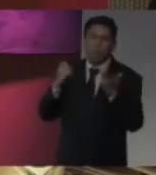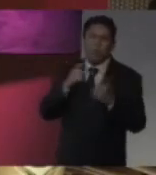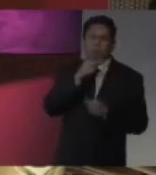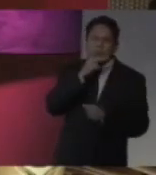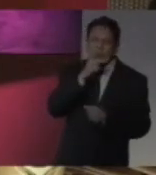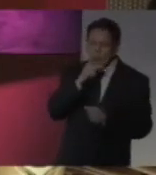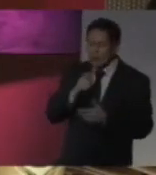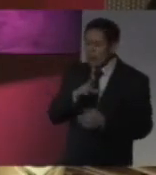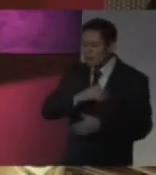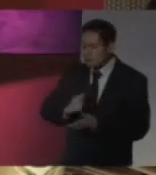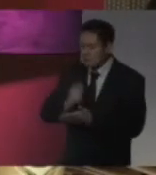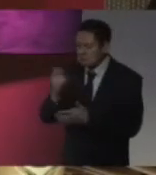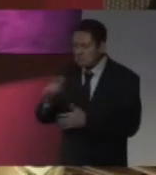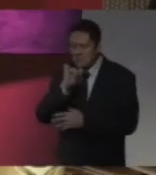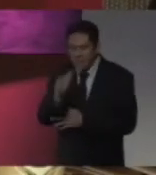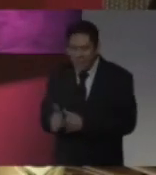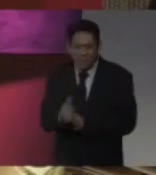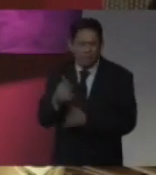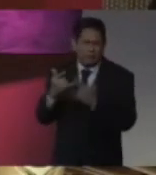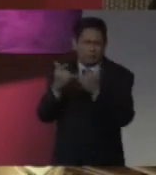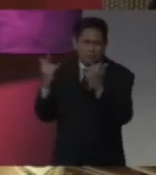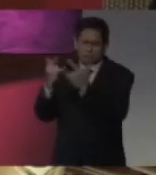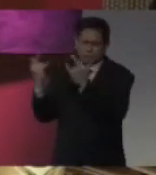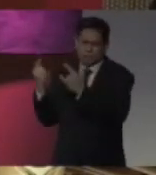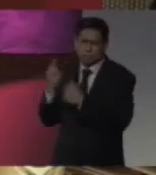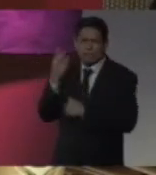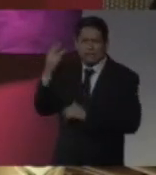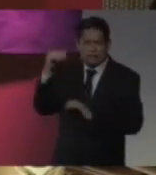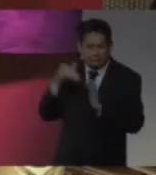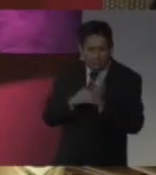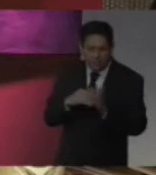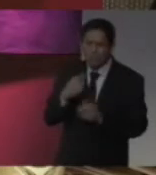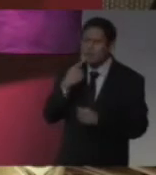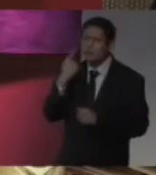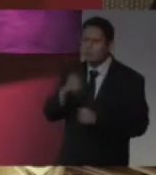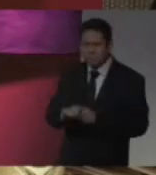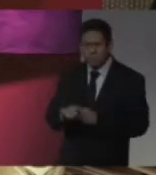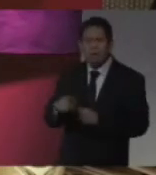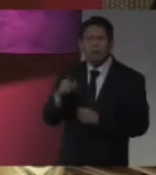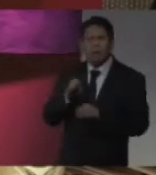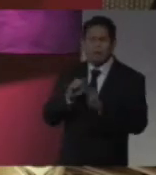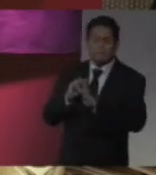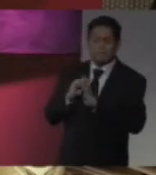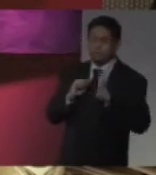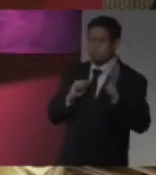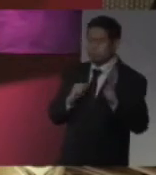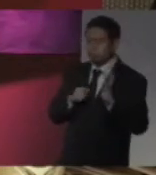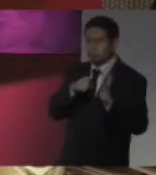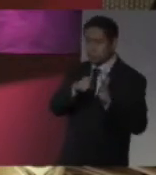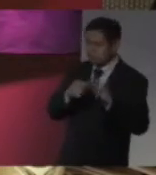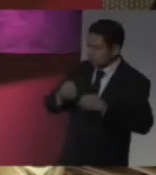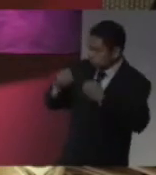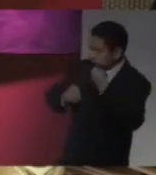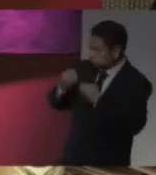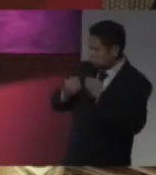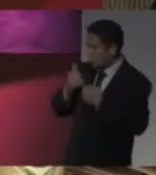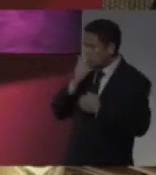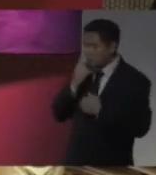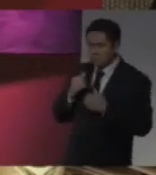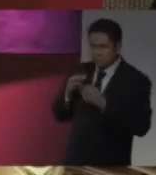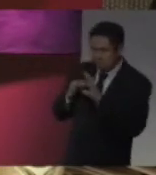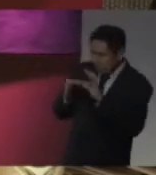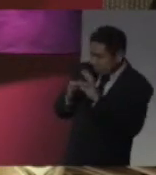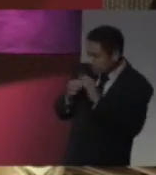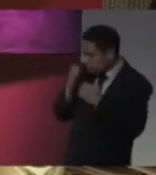de linderos. Los 3,000 casos que se presentaron, los 3,000 casos se resolvieron, versus un alto porcentaje de